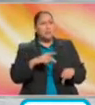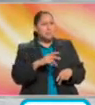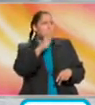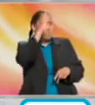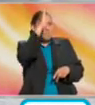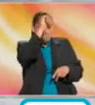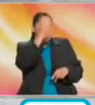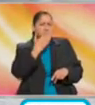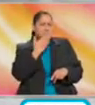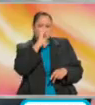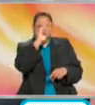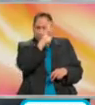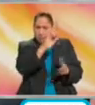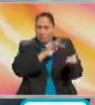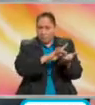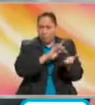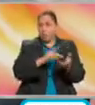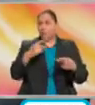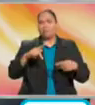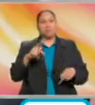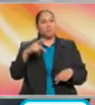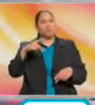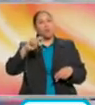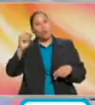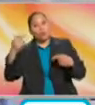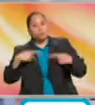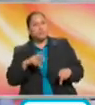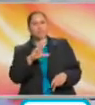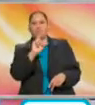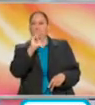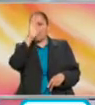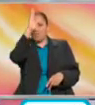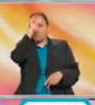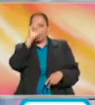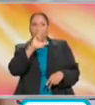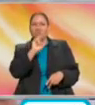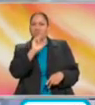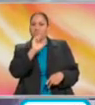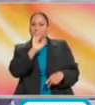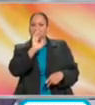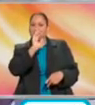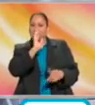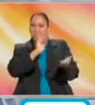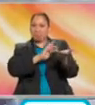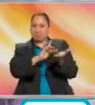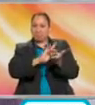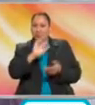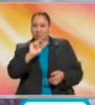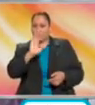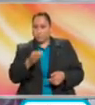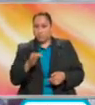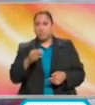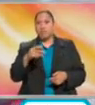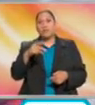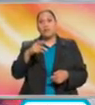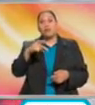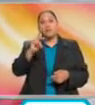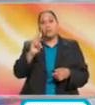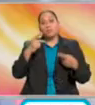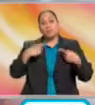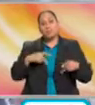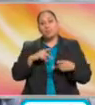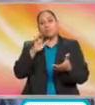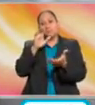¿no?, este tipo de matrimonios, hay gente que no apoyaba, pero también mucha gente decía, bueno, pues ya la gente se puede casar con el teléfono